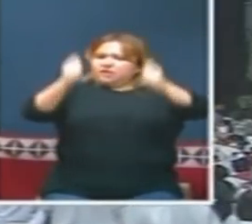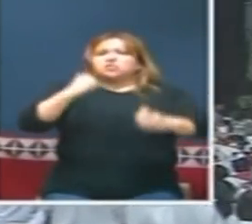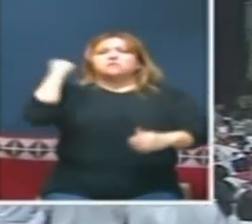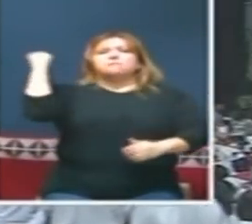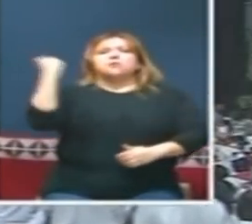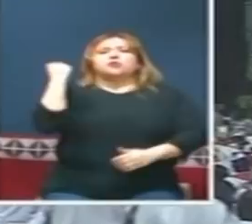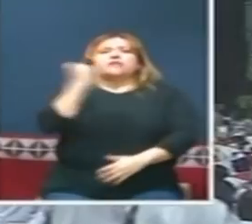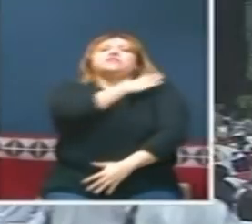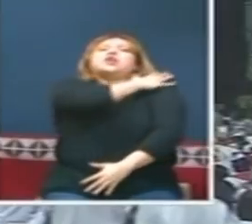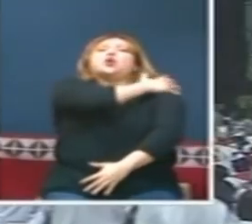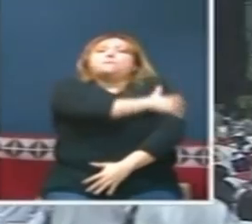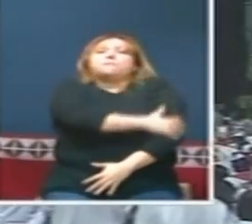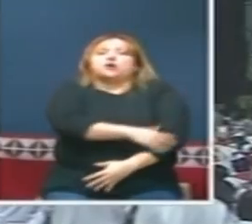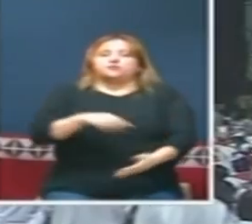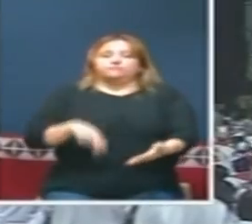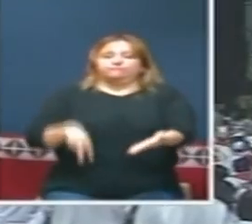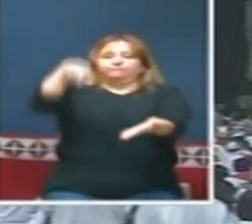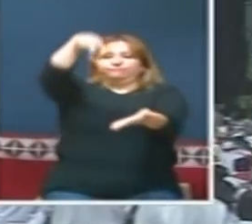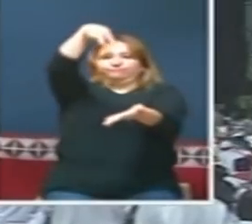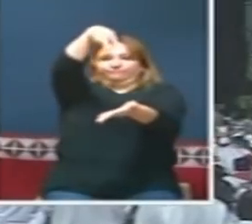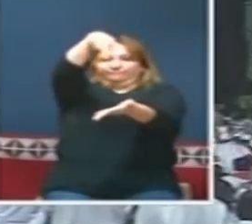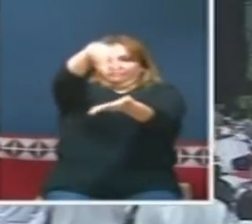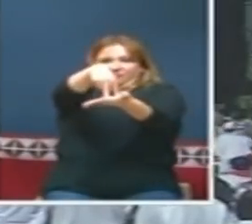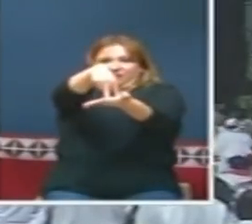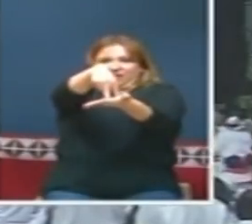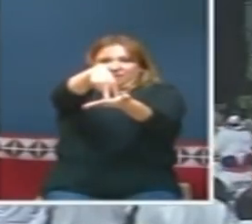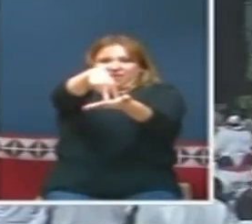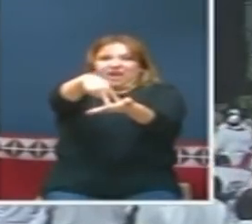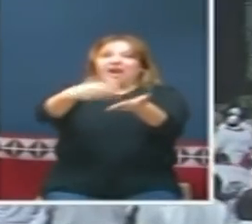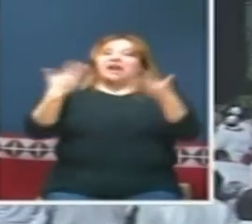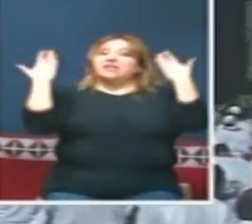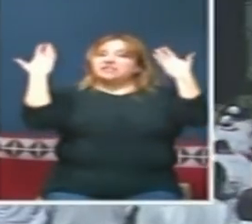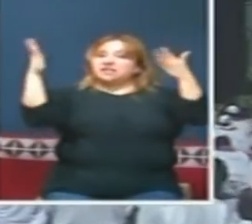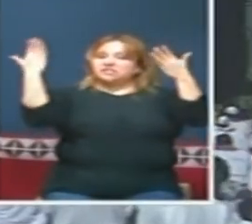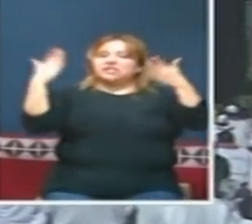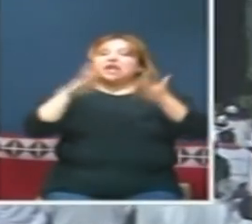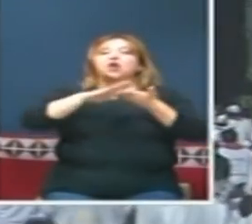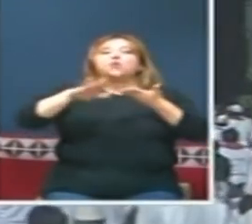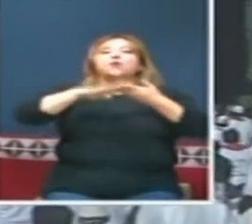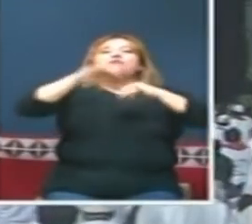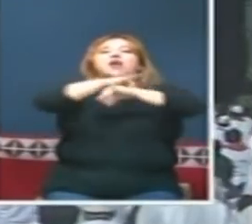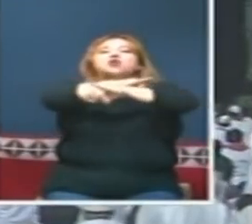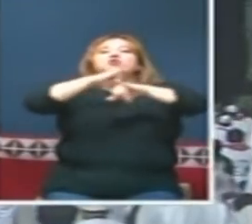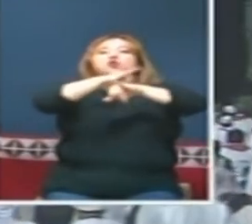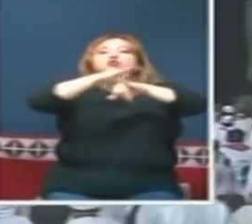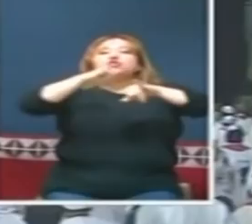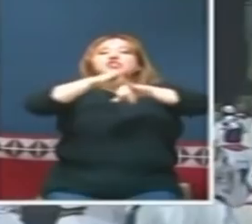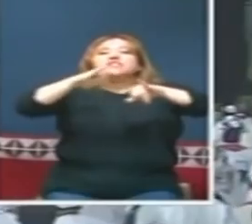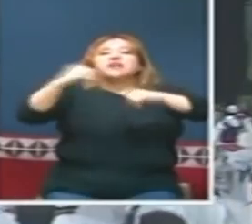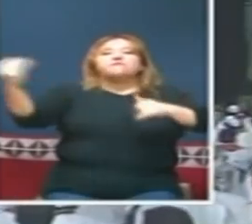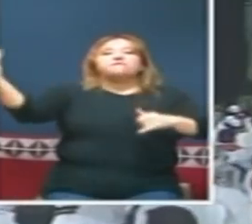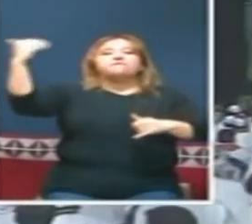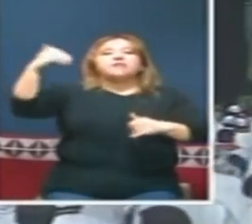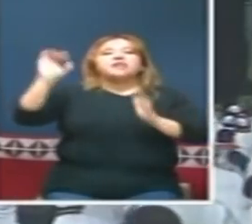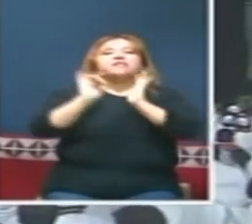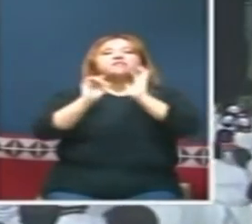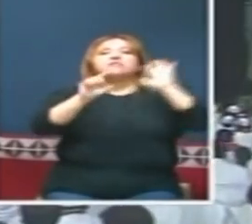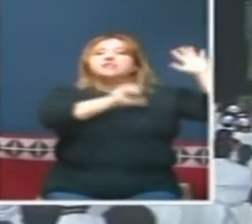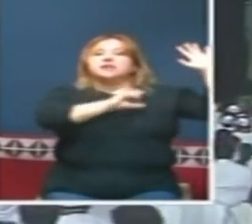pobres. Nos ponemos de pie para recibir el anuncio de la buena noticia que viene de Cristo.